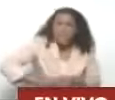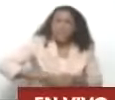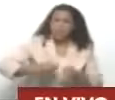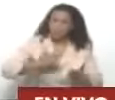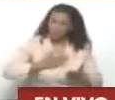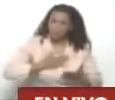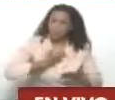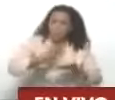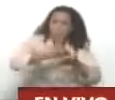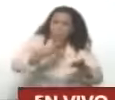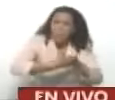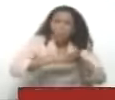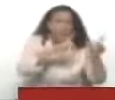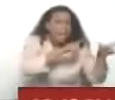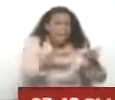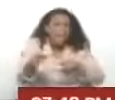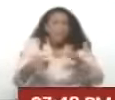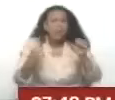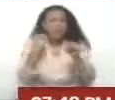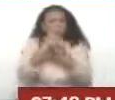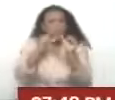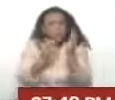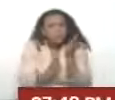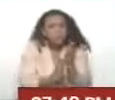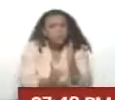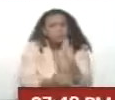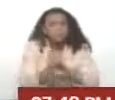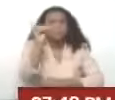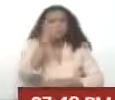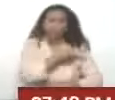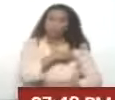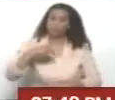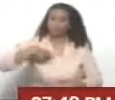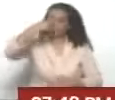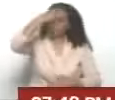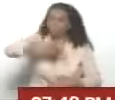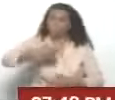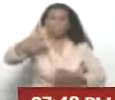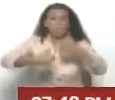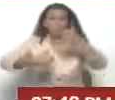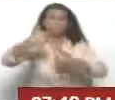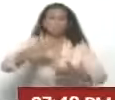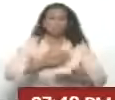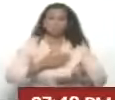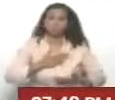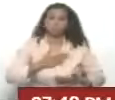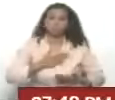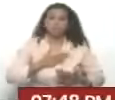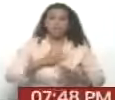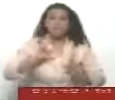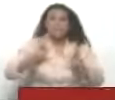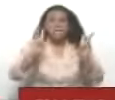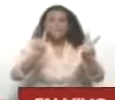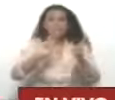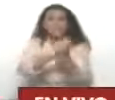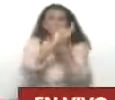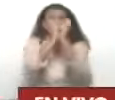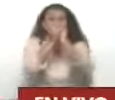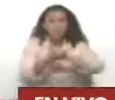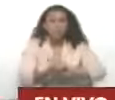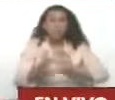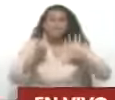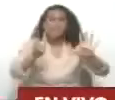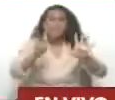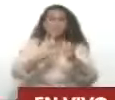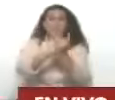experimentado, listo para seguir su desarrollo, somos nosotros. El plan de la patria de las 7 transformaciones que